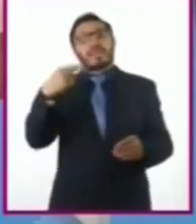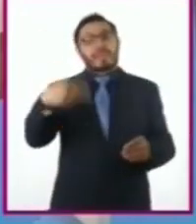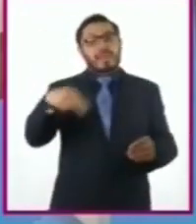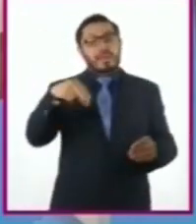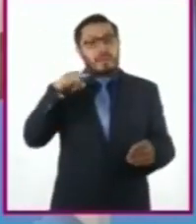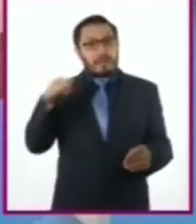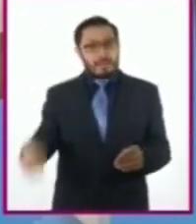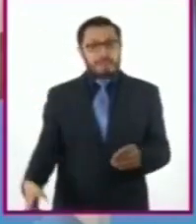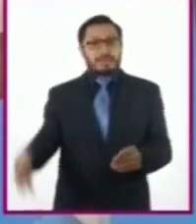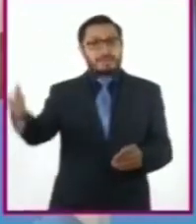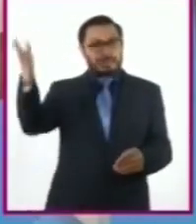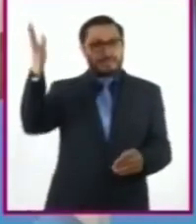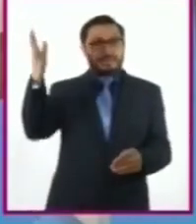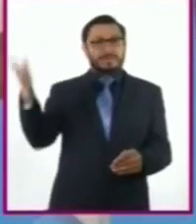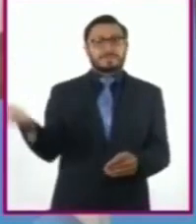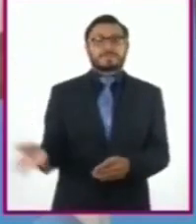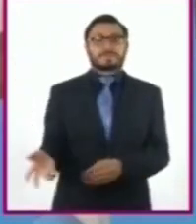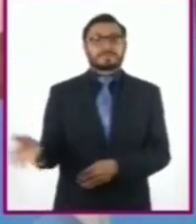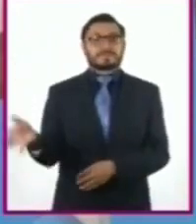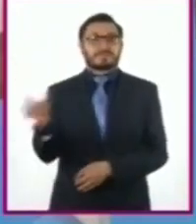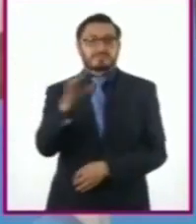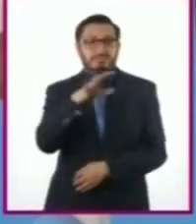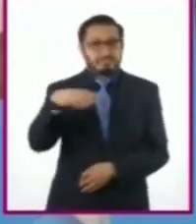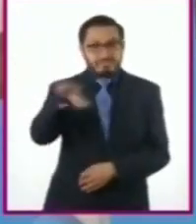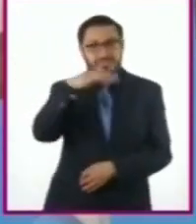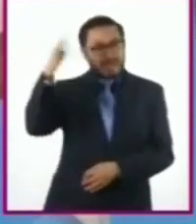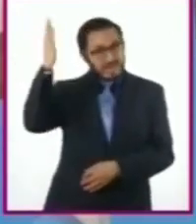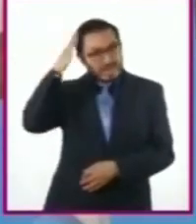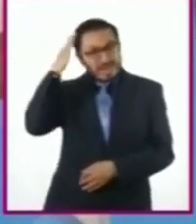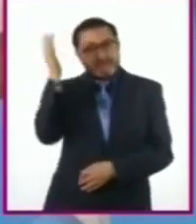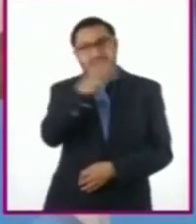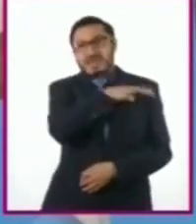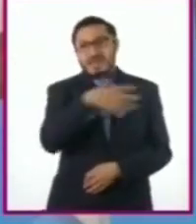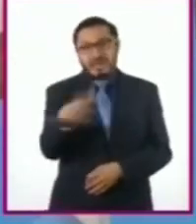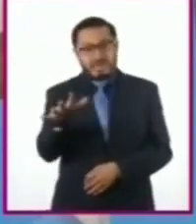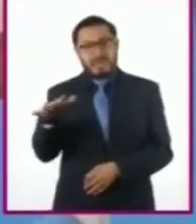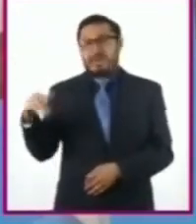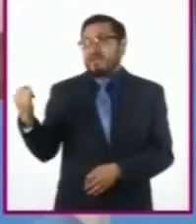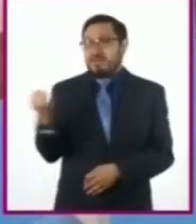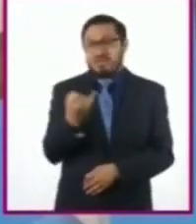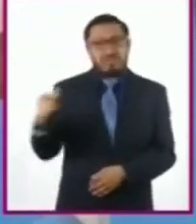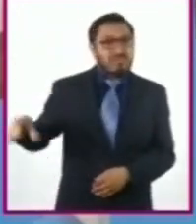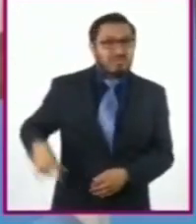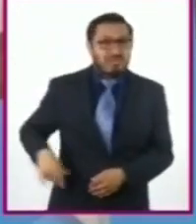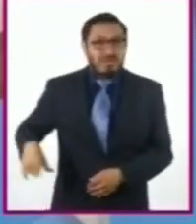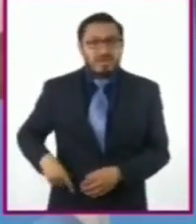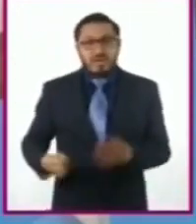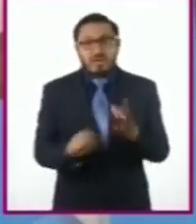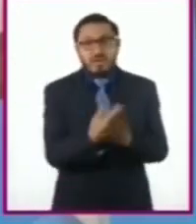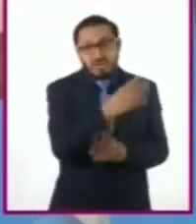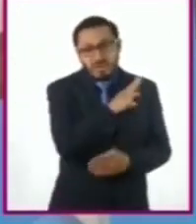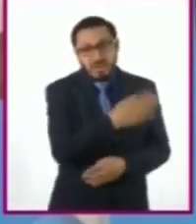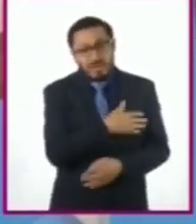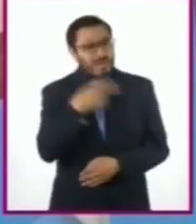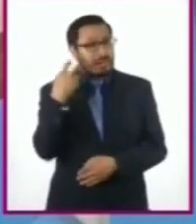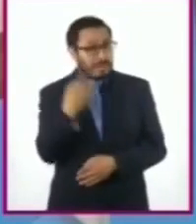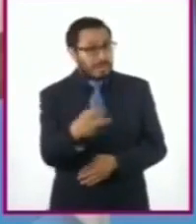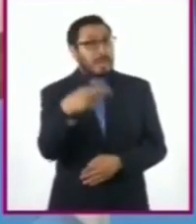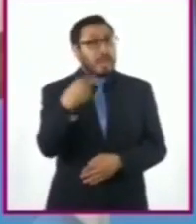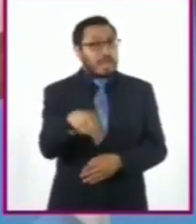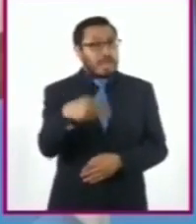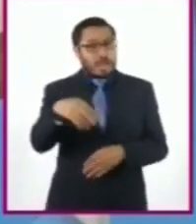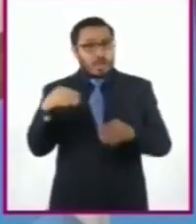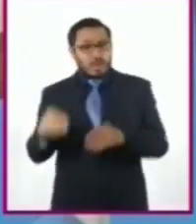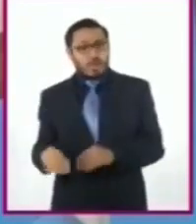capitán general y gobernador de Nueva España. Cabe destacar que el nombre que él le